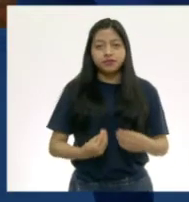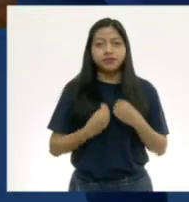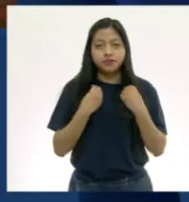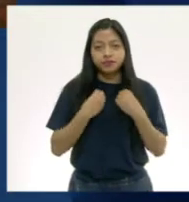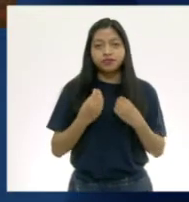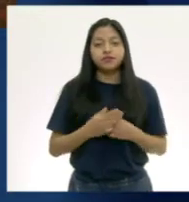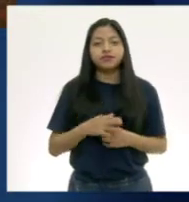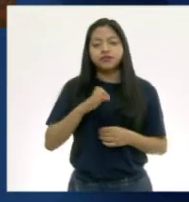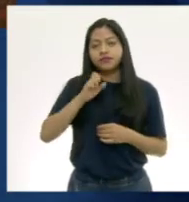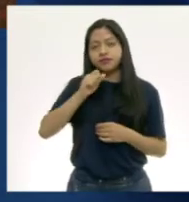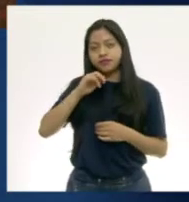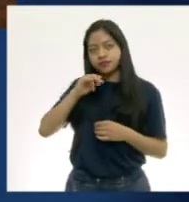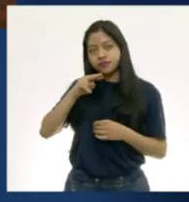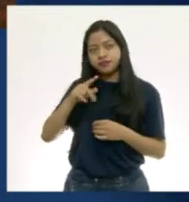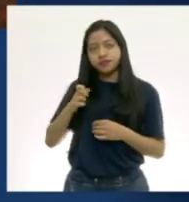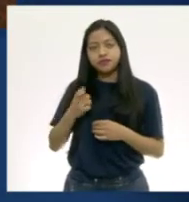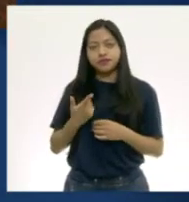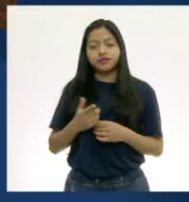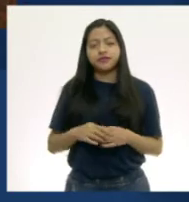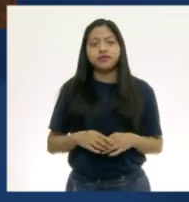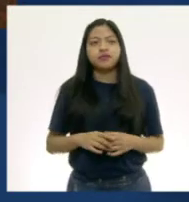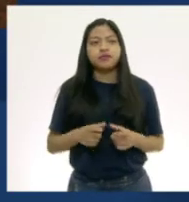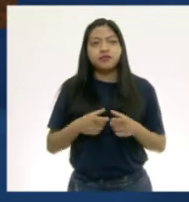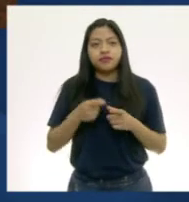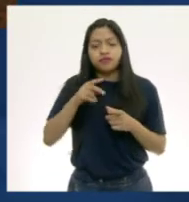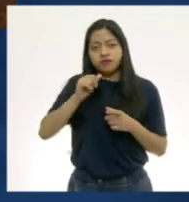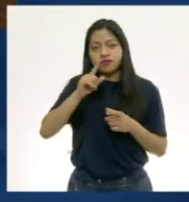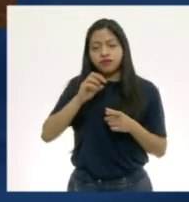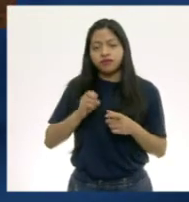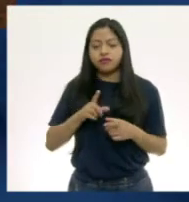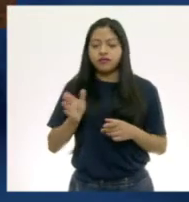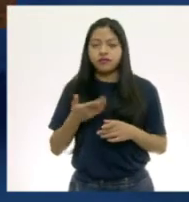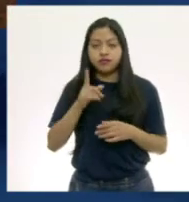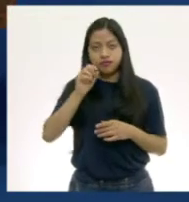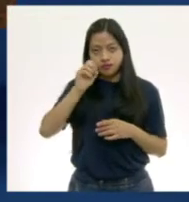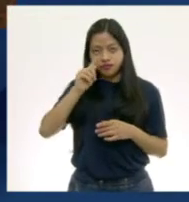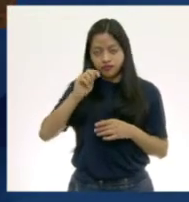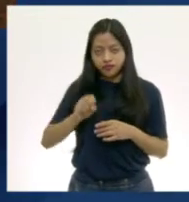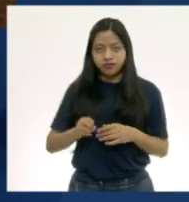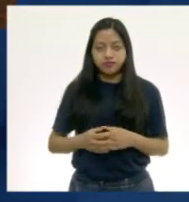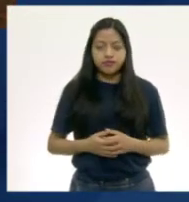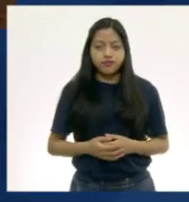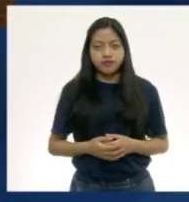la esfinge, el disco alado y el loto.